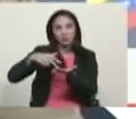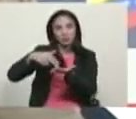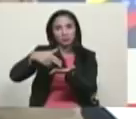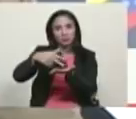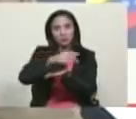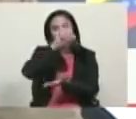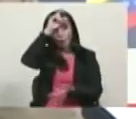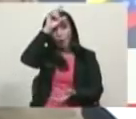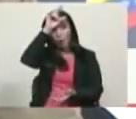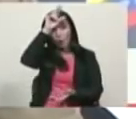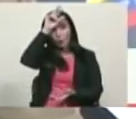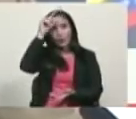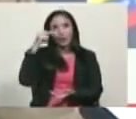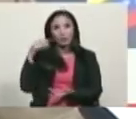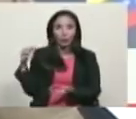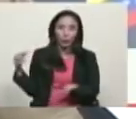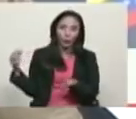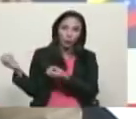ecosistema.